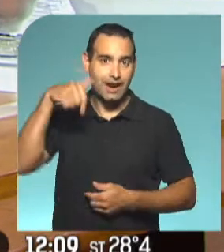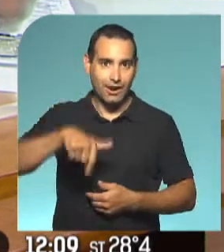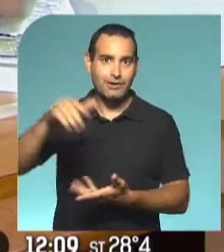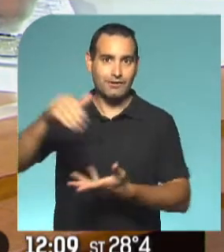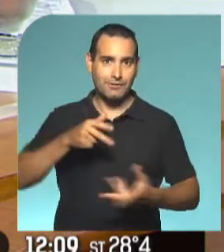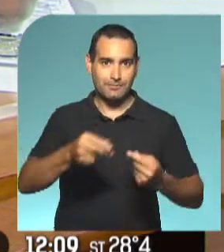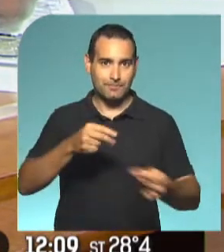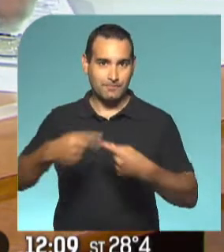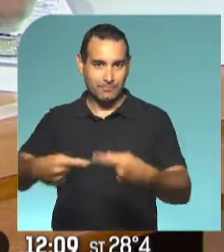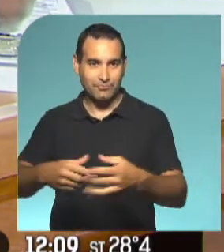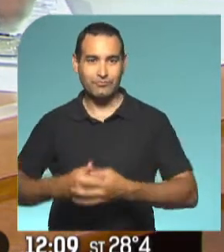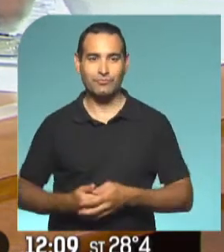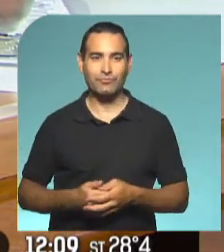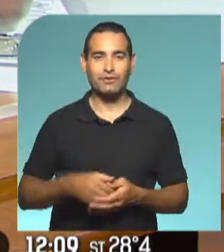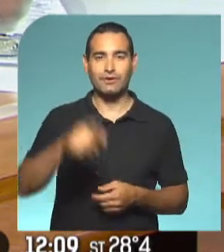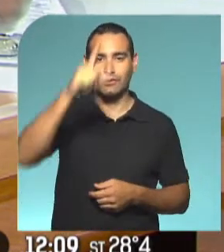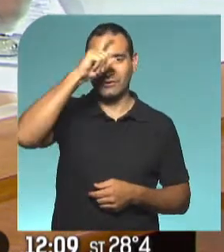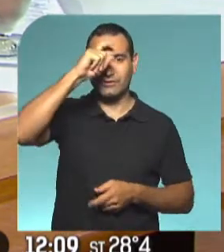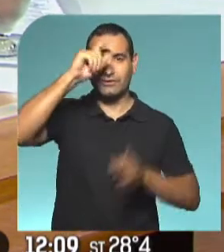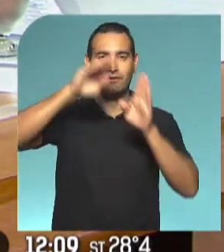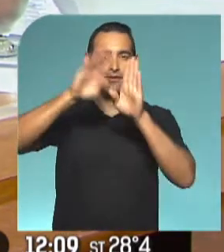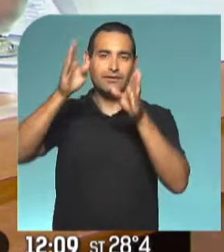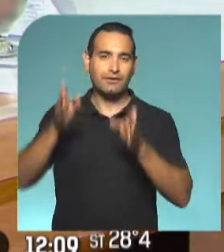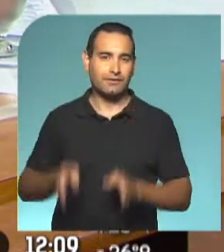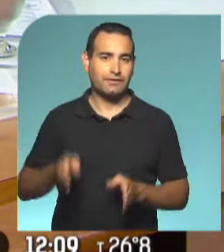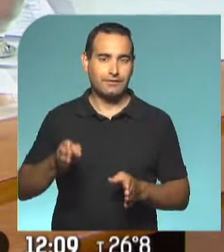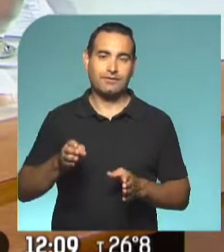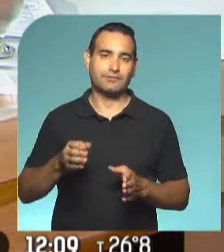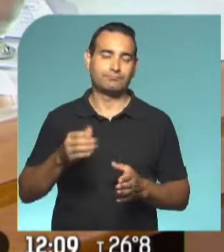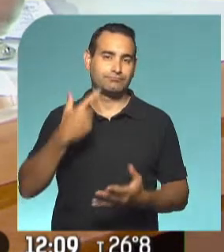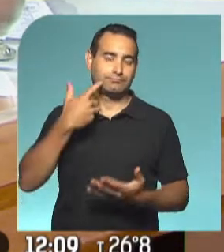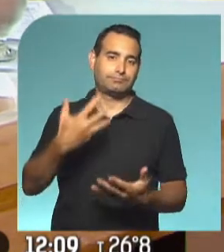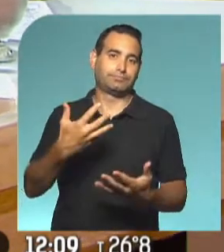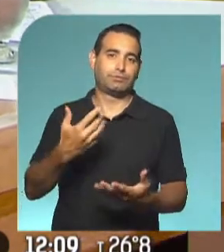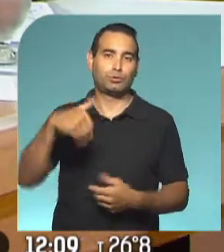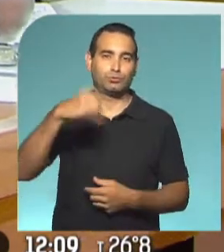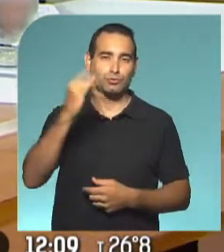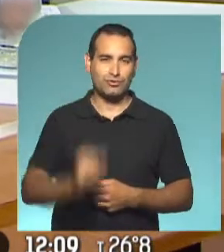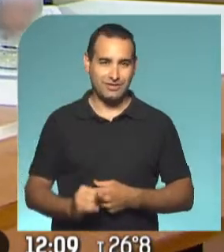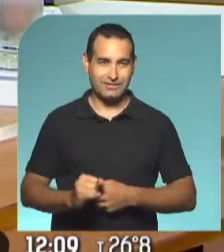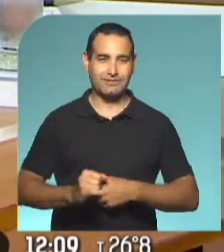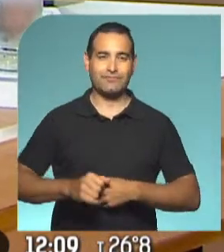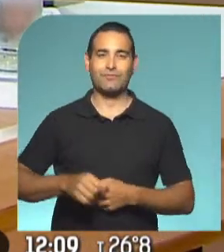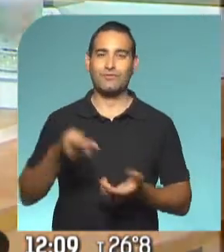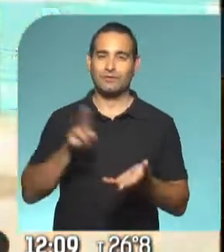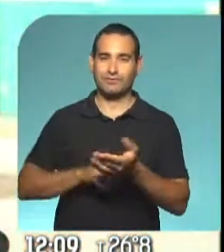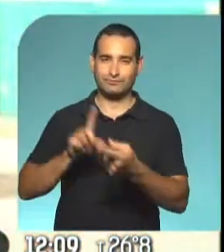operativo de vacunación. Si hay un hospital que es paradigmático en lo que son epidemias en Argentina, es el Muñiz. Y allí estamos nuevamente con vos, Silvia.